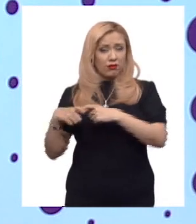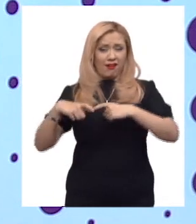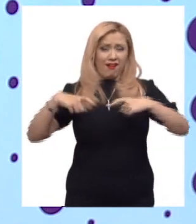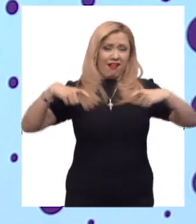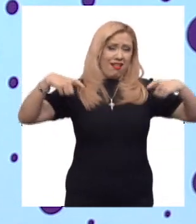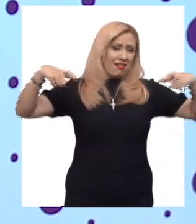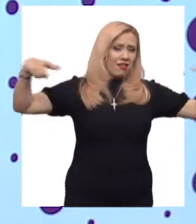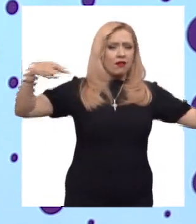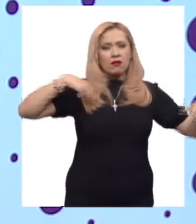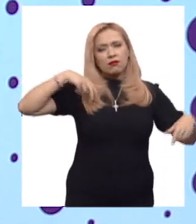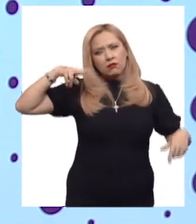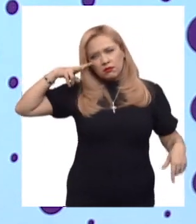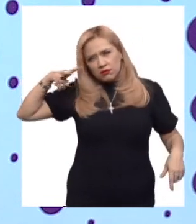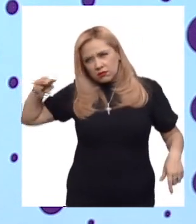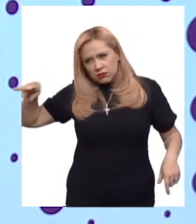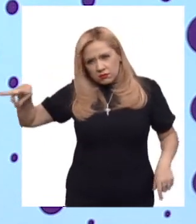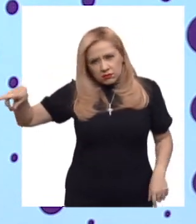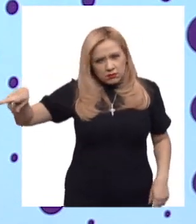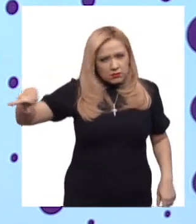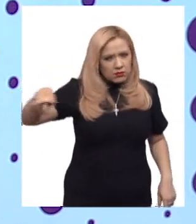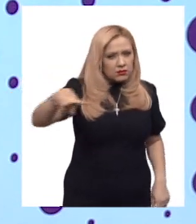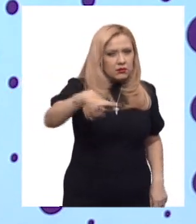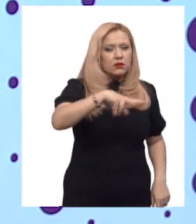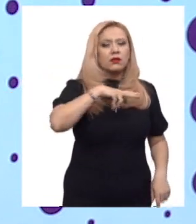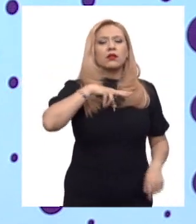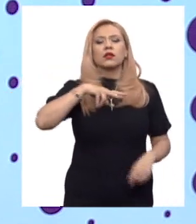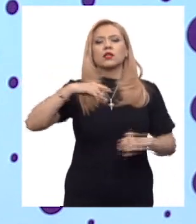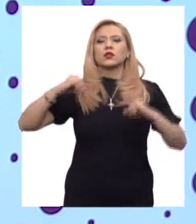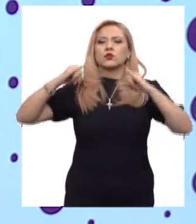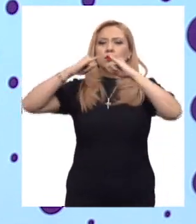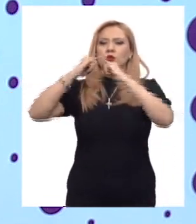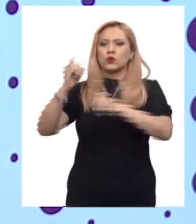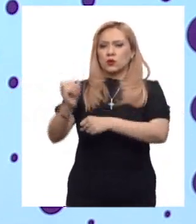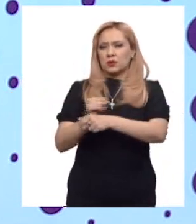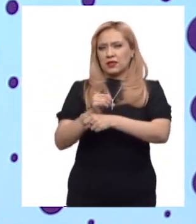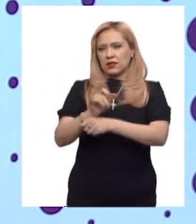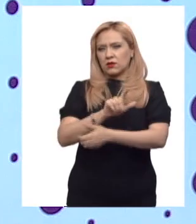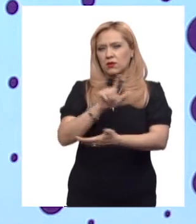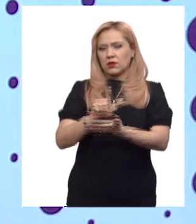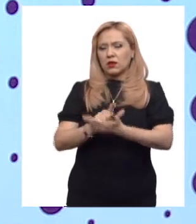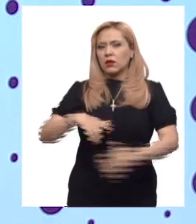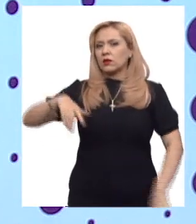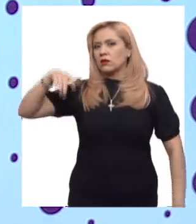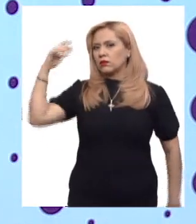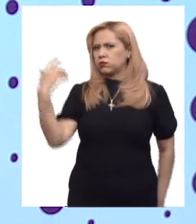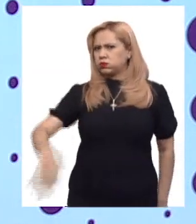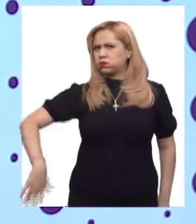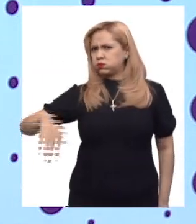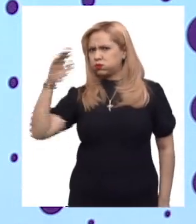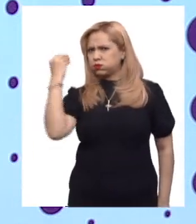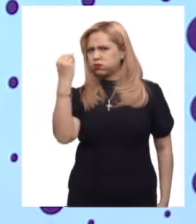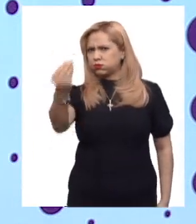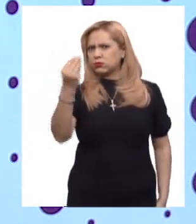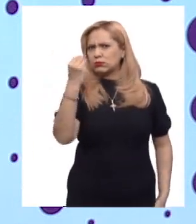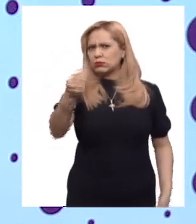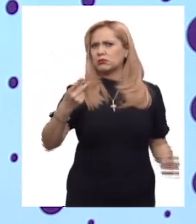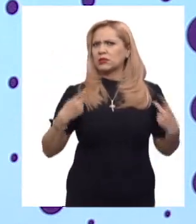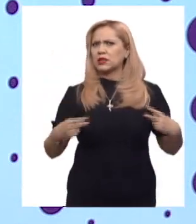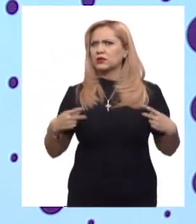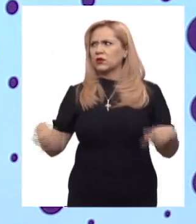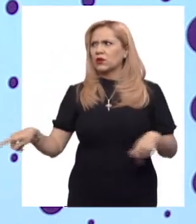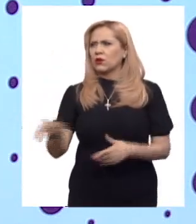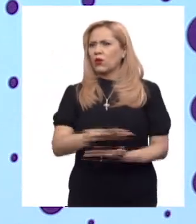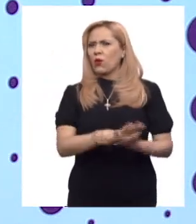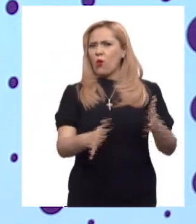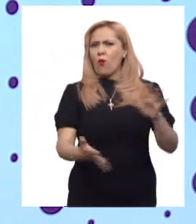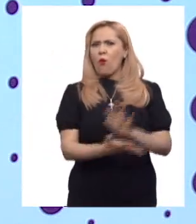hemos estudiado en el Observatorio de la Corrupción, en el Instituto de Investigaciones Jurídicas, es enorme la cantidad de gente que participa en los